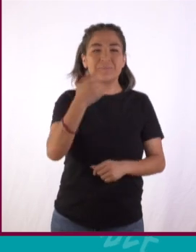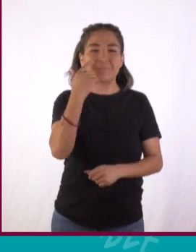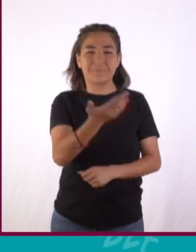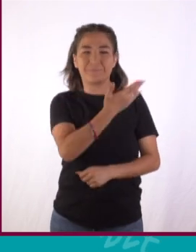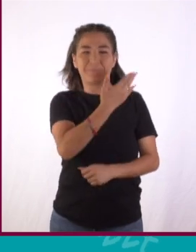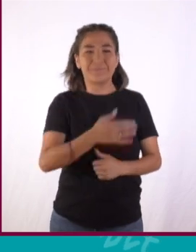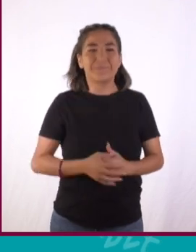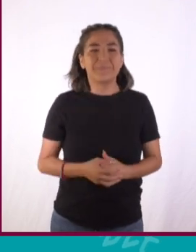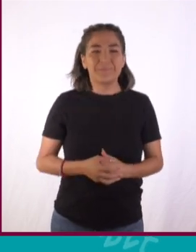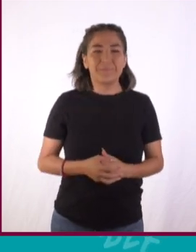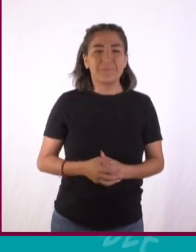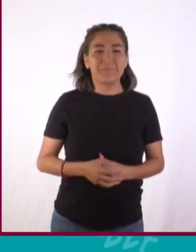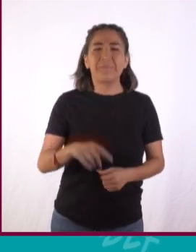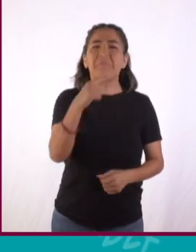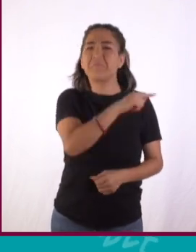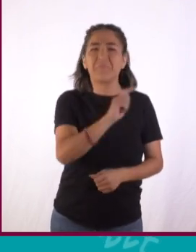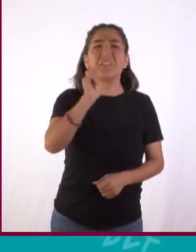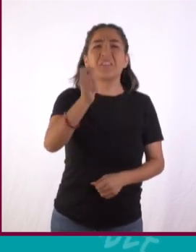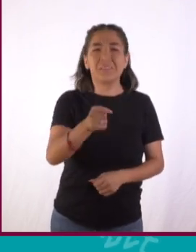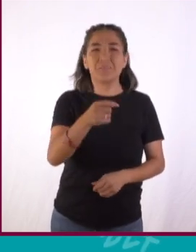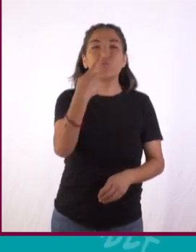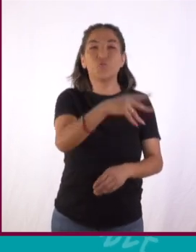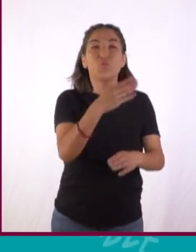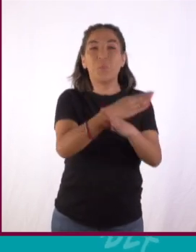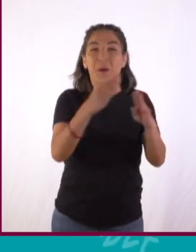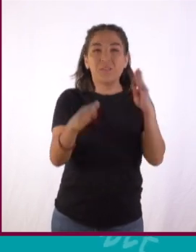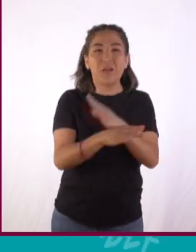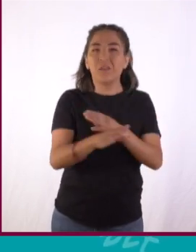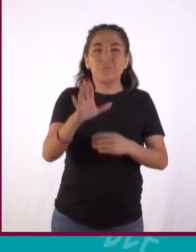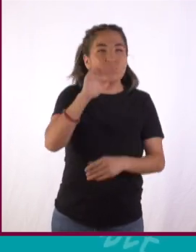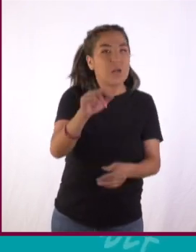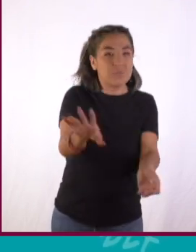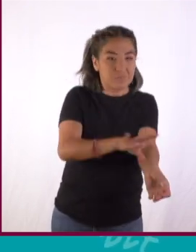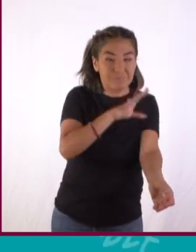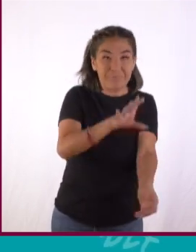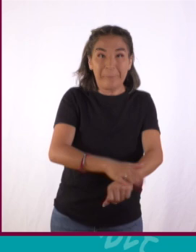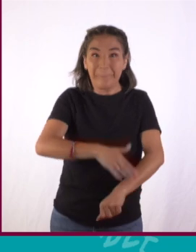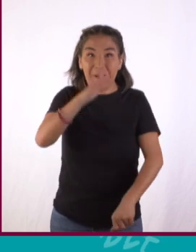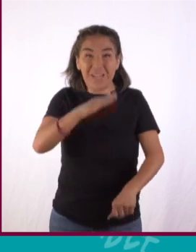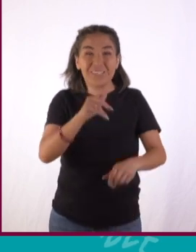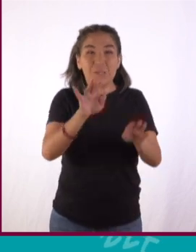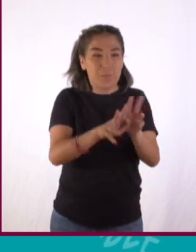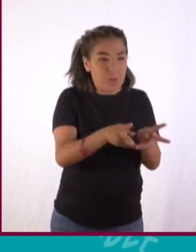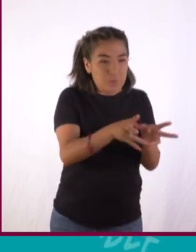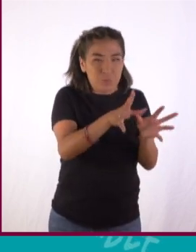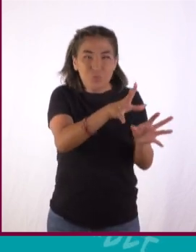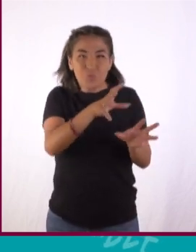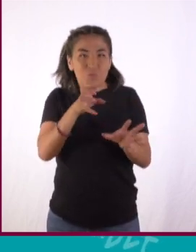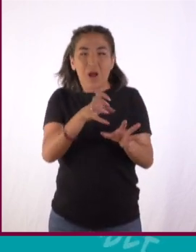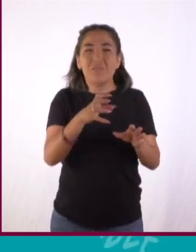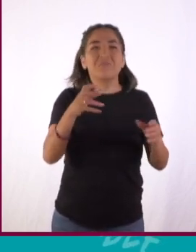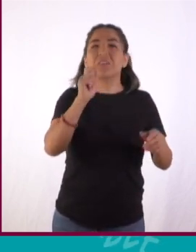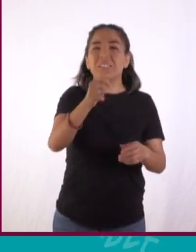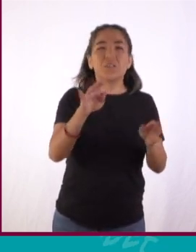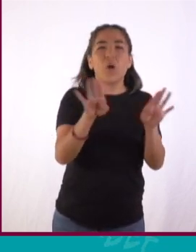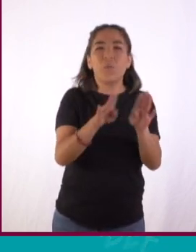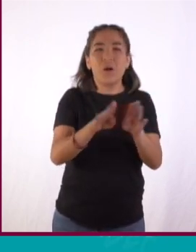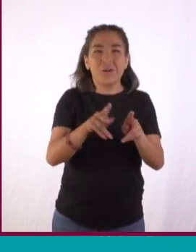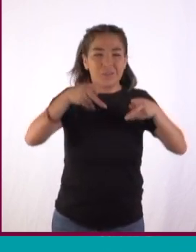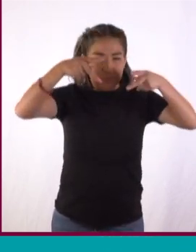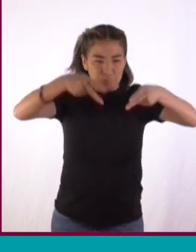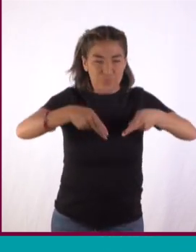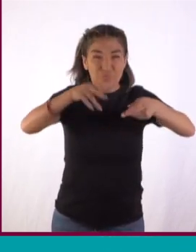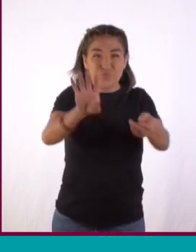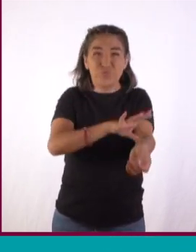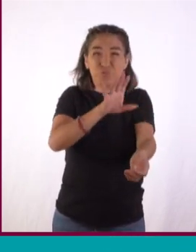le llame desaturación. Esto es así porque el material ya no se magnetiza más, incluso aunque se le someta